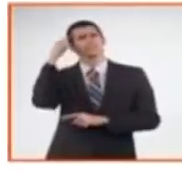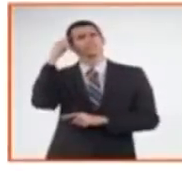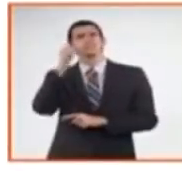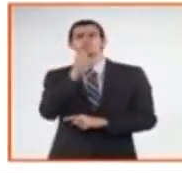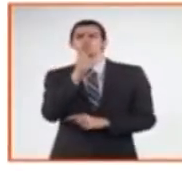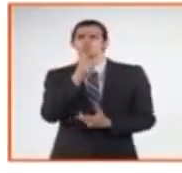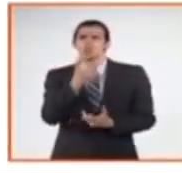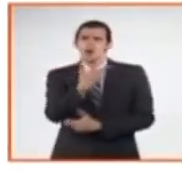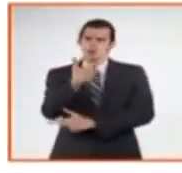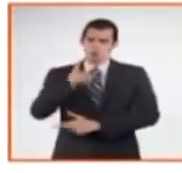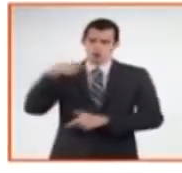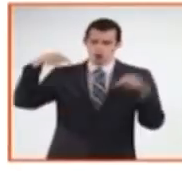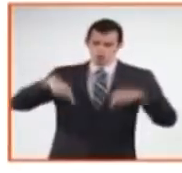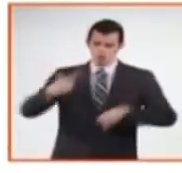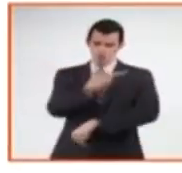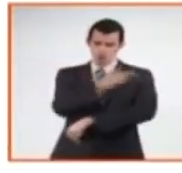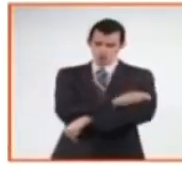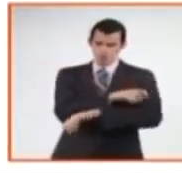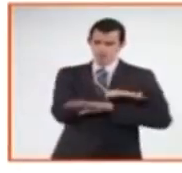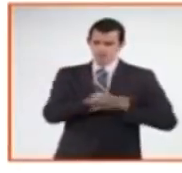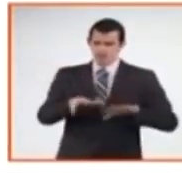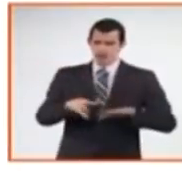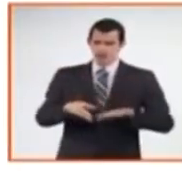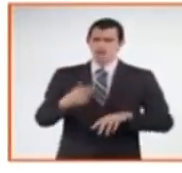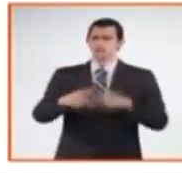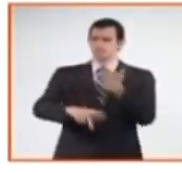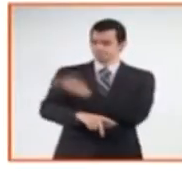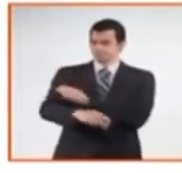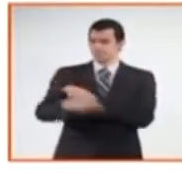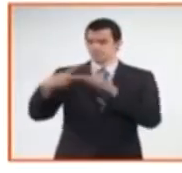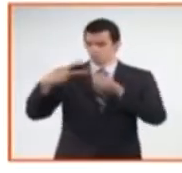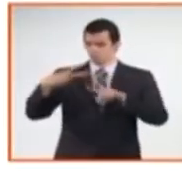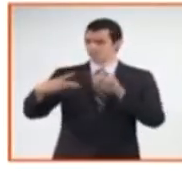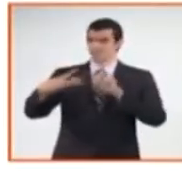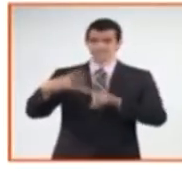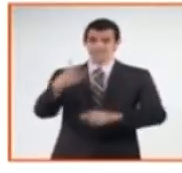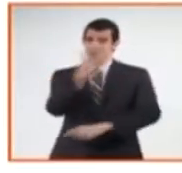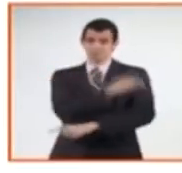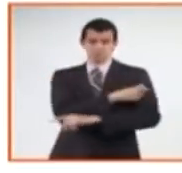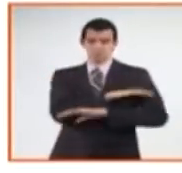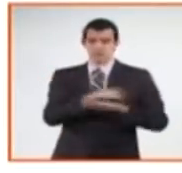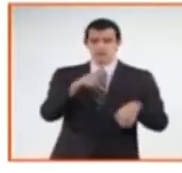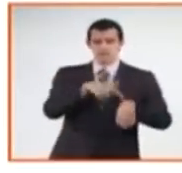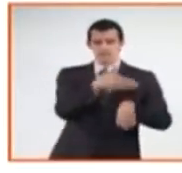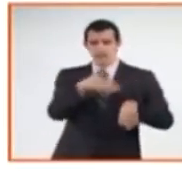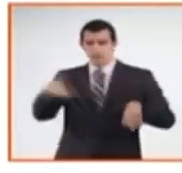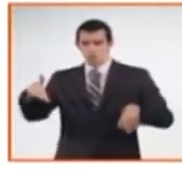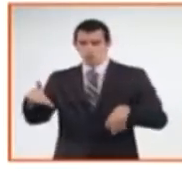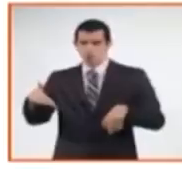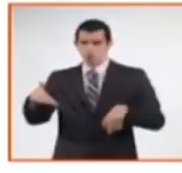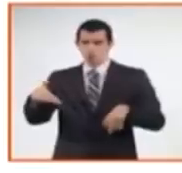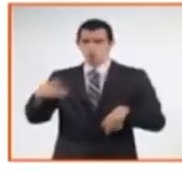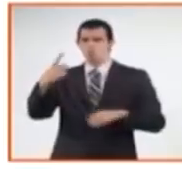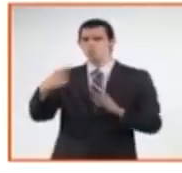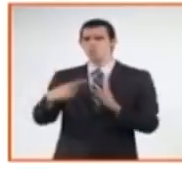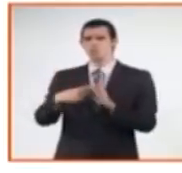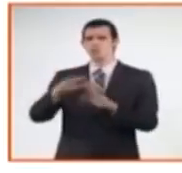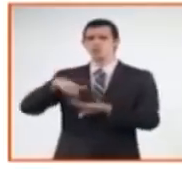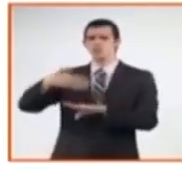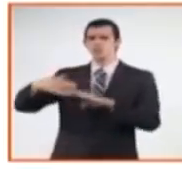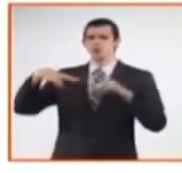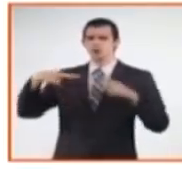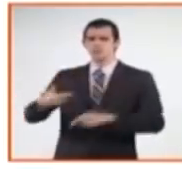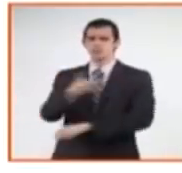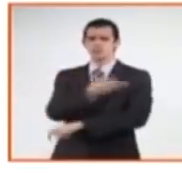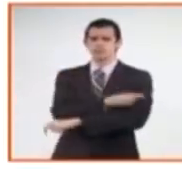nosotros desde que hicimos la fase 1 y fase 2 programamos estudios en cada uno de los ensayos clínicos estábamos yendo para evaluar